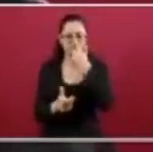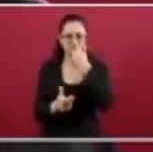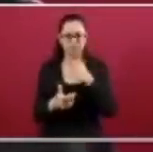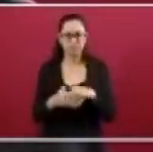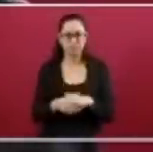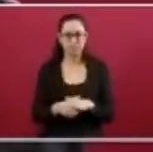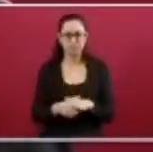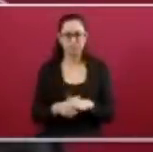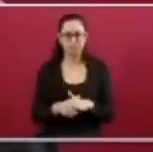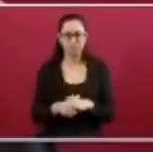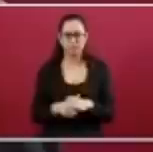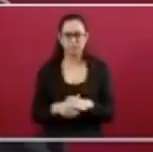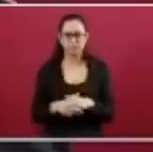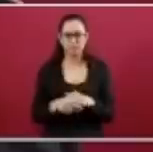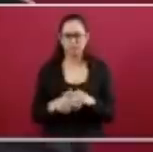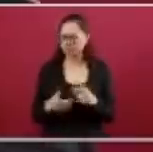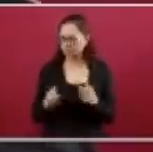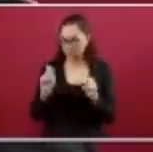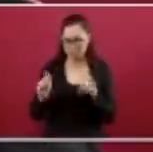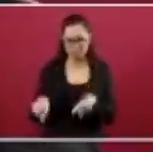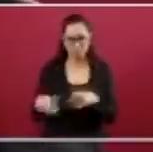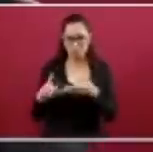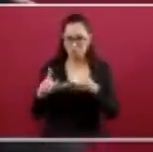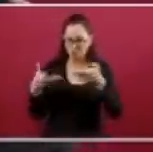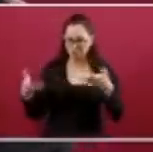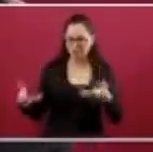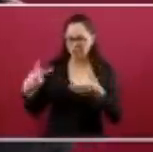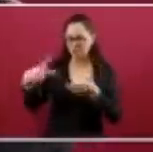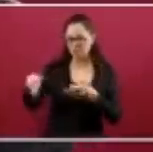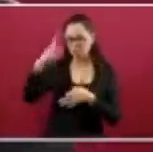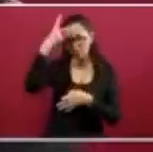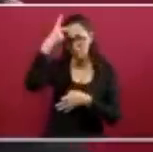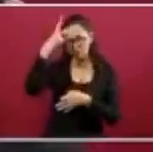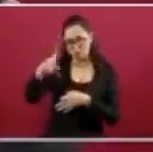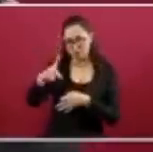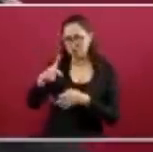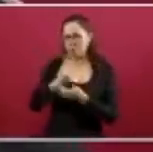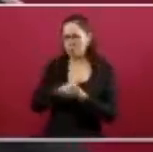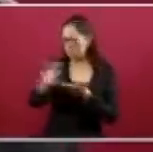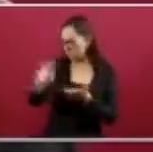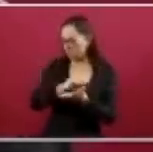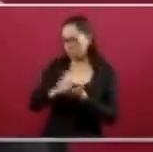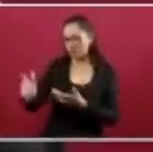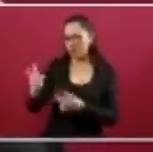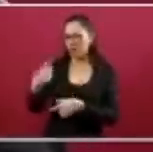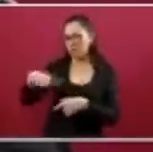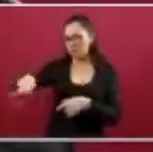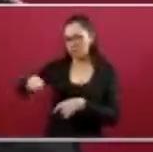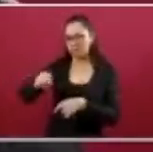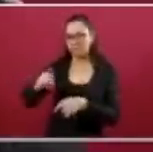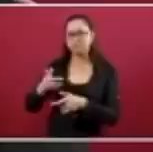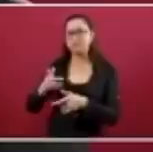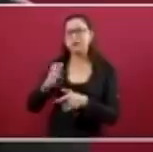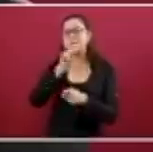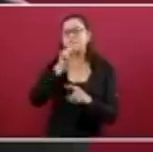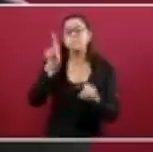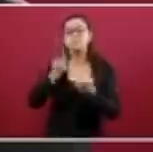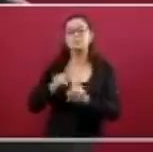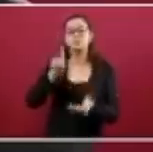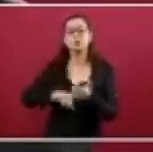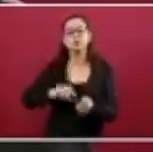los propietarios durante el paso de esa construcción, pero se establece en ese